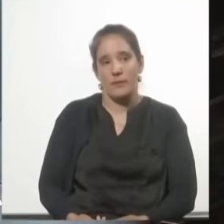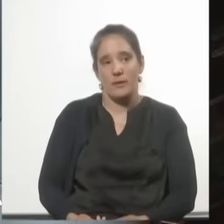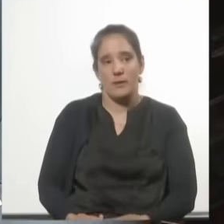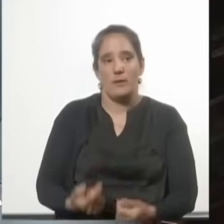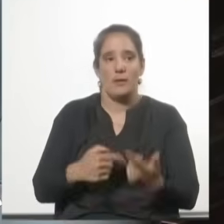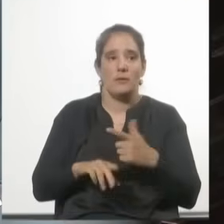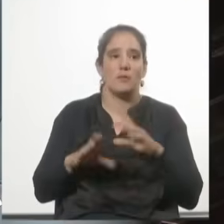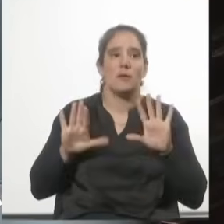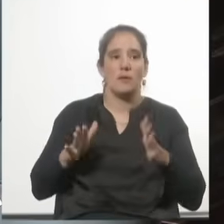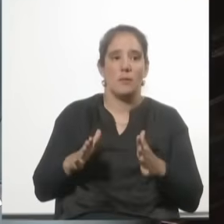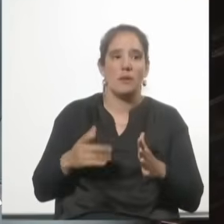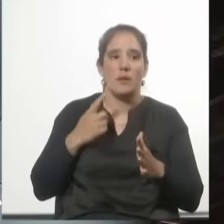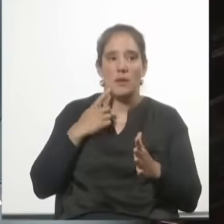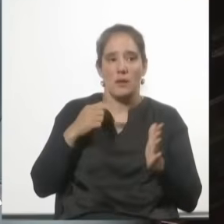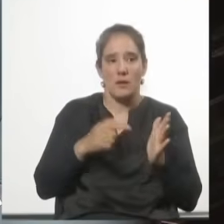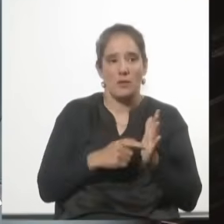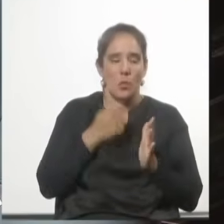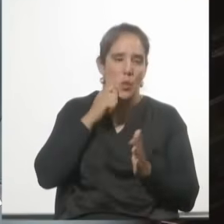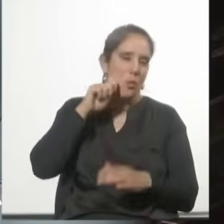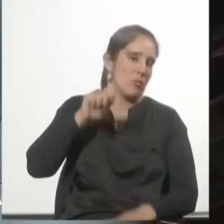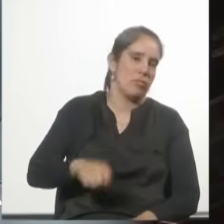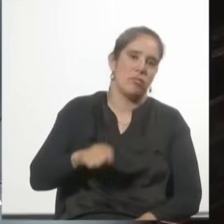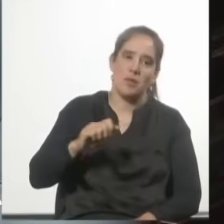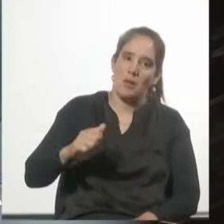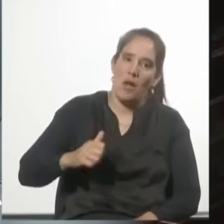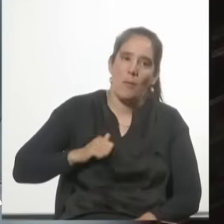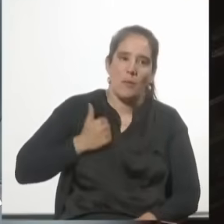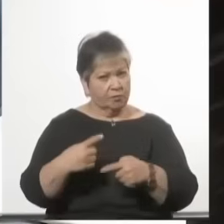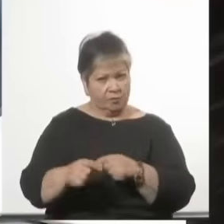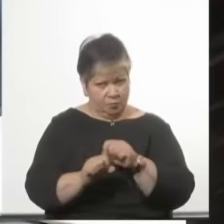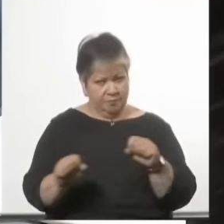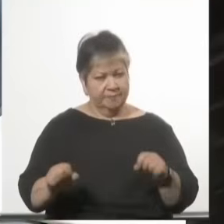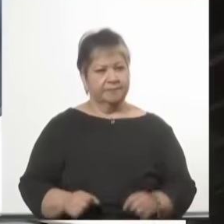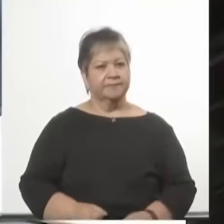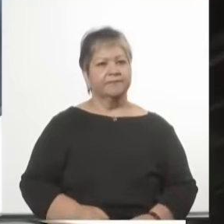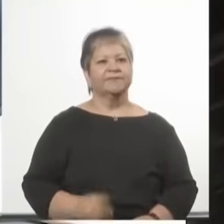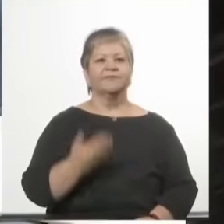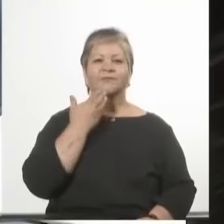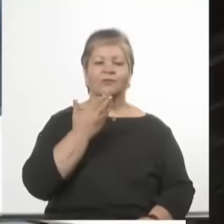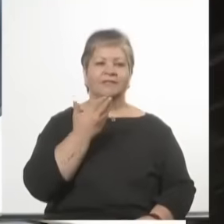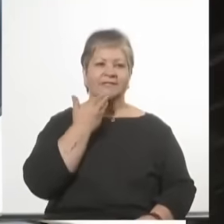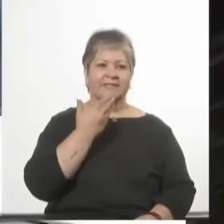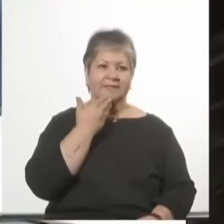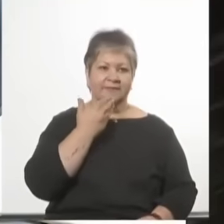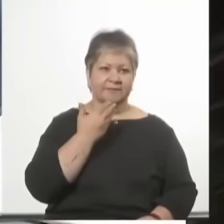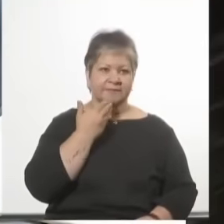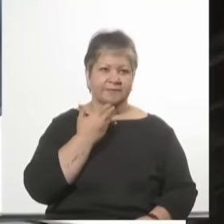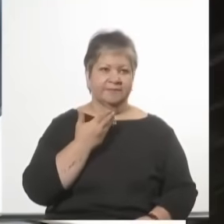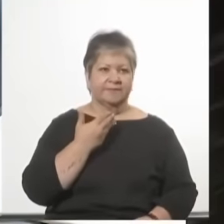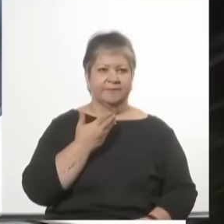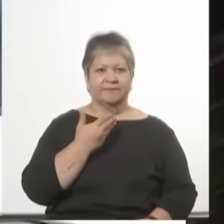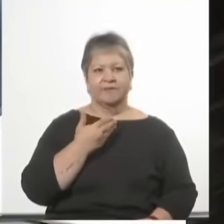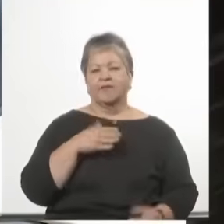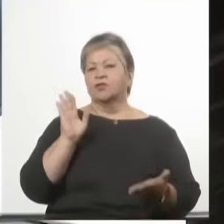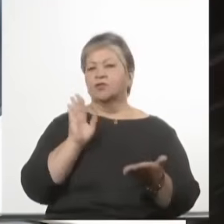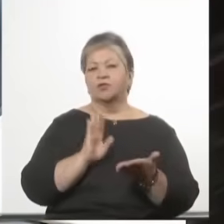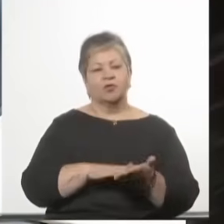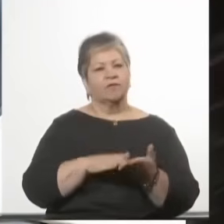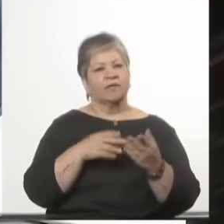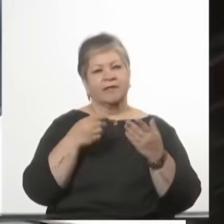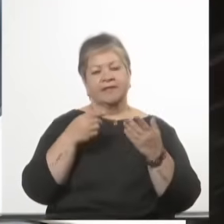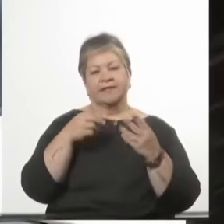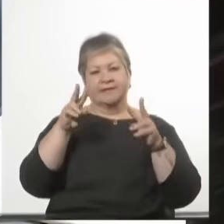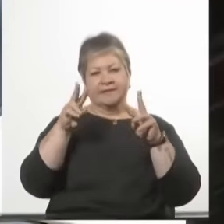se trata de un mecanismo muy garantista y conveniente para el vendedor. Quiero decir que tenemos, sobre el tema de los pagos,